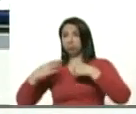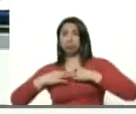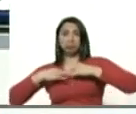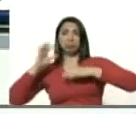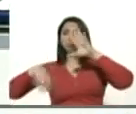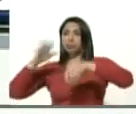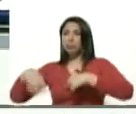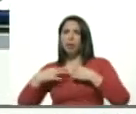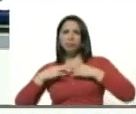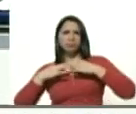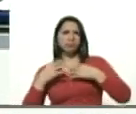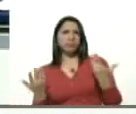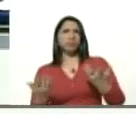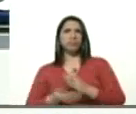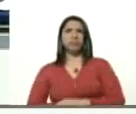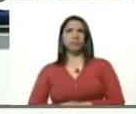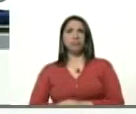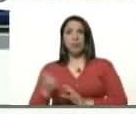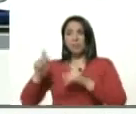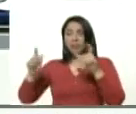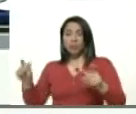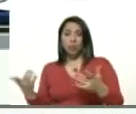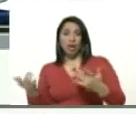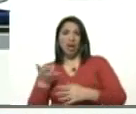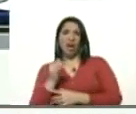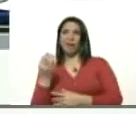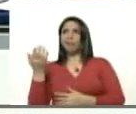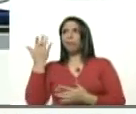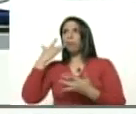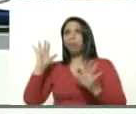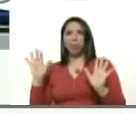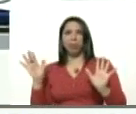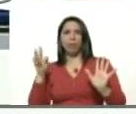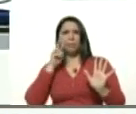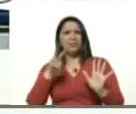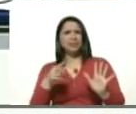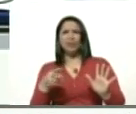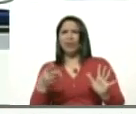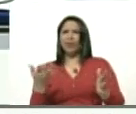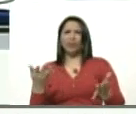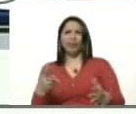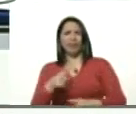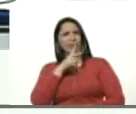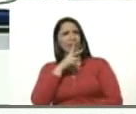comprar a los centros comerciales. Que la gente está en no sé dónde. Una visión pesimista.